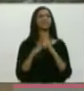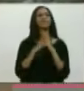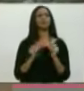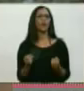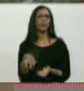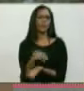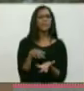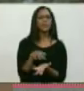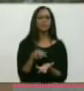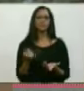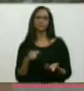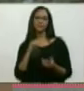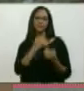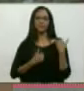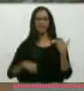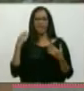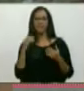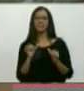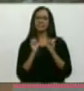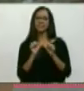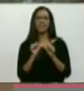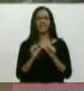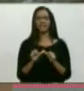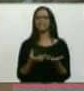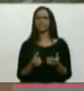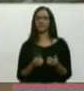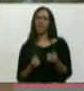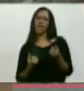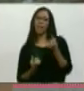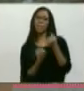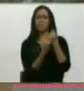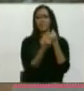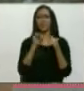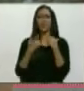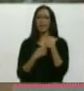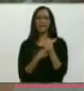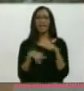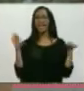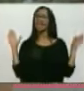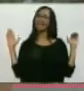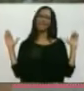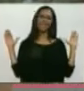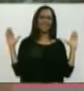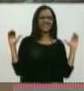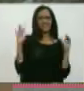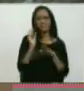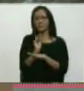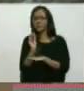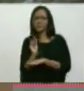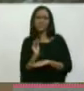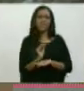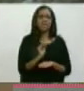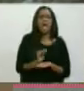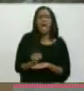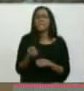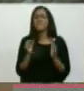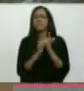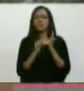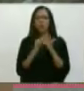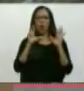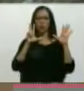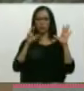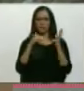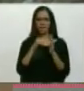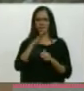estos problemas, Duque sigue siendo el edecán de Juan Guaidó, el que le banca todo, el angelito de la guarda desde el primer minuto de esas